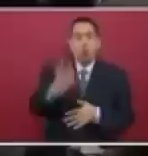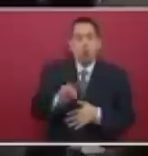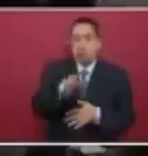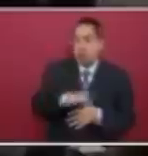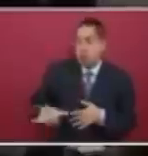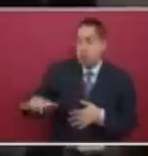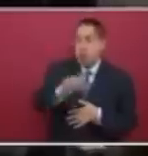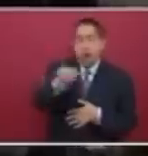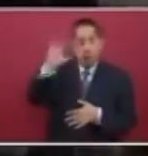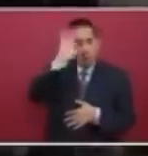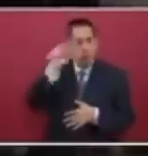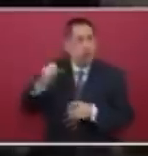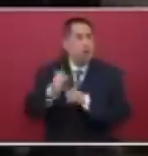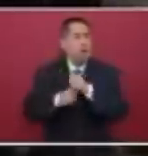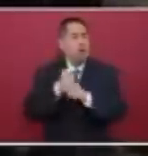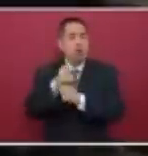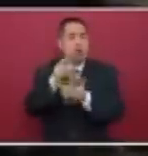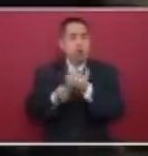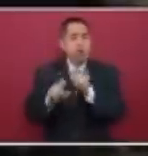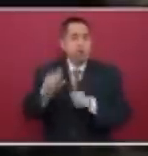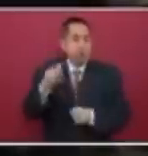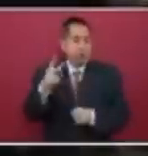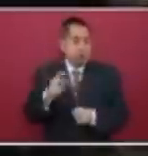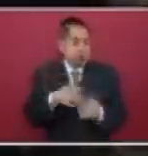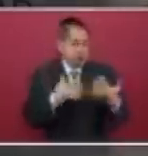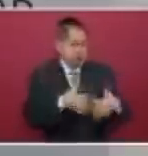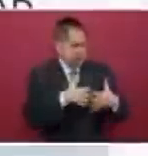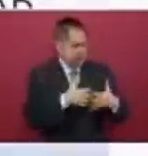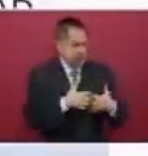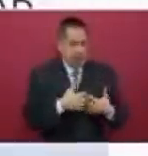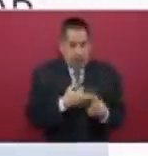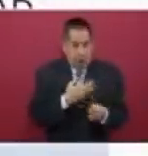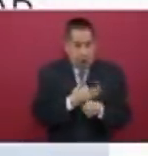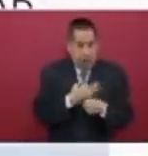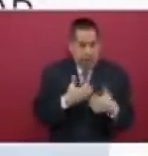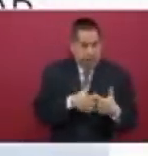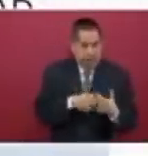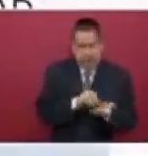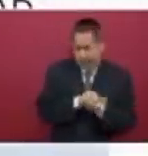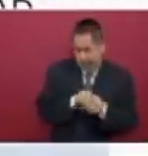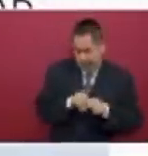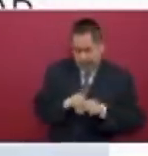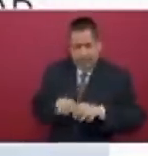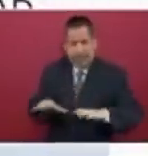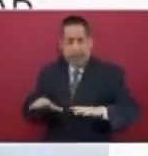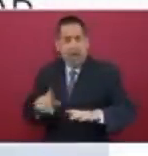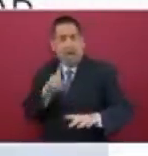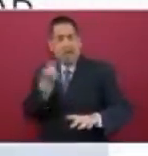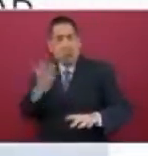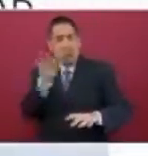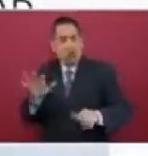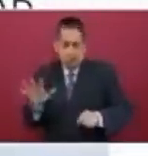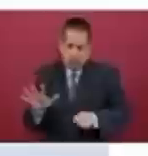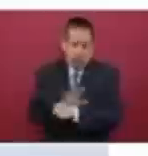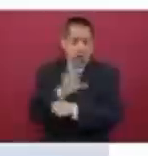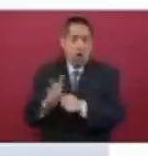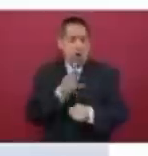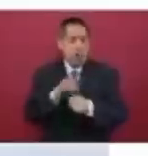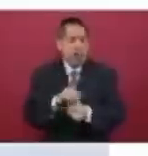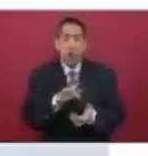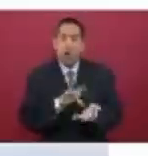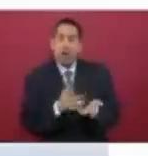en el 2022 y en la actualidad cubrirá el 100 por ciento de la demanda la siguiente por favor